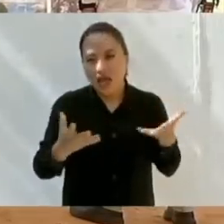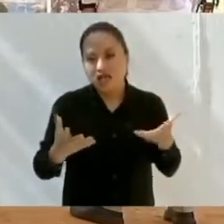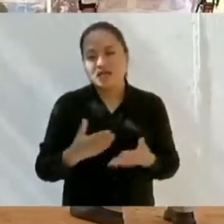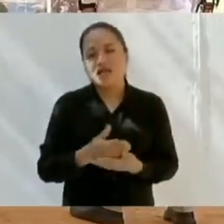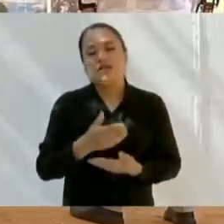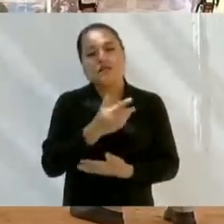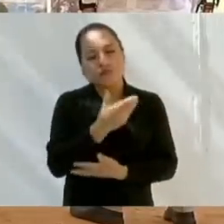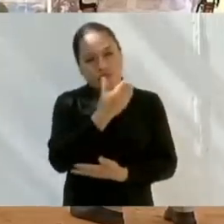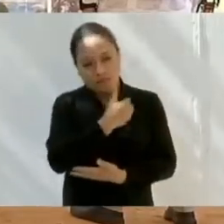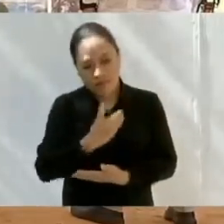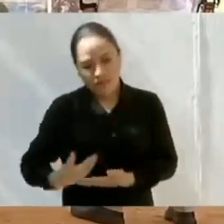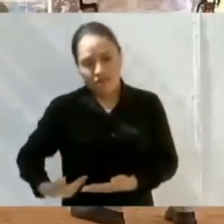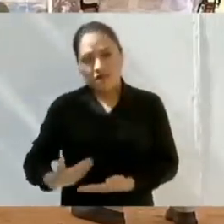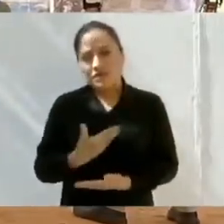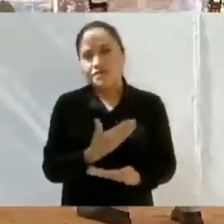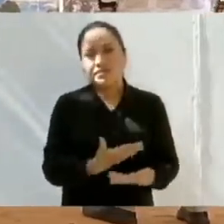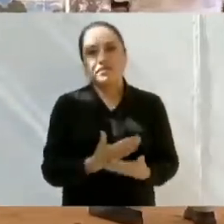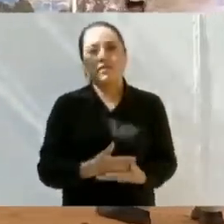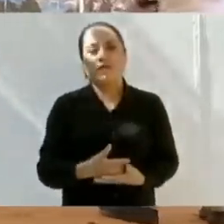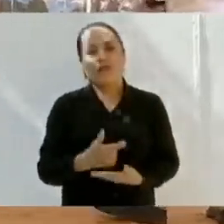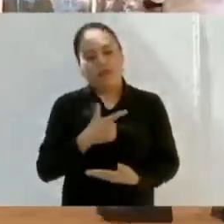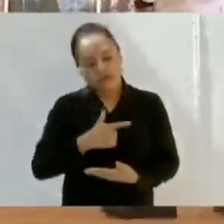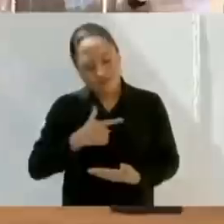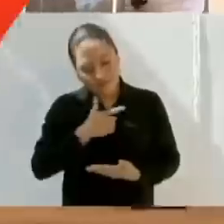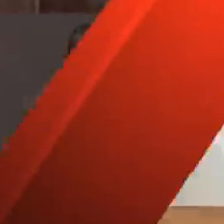presidente. Encantado, señor.